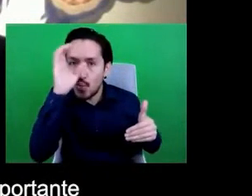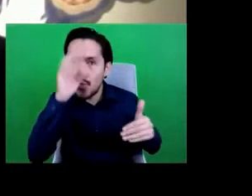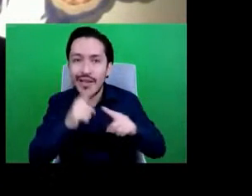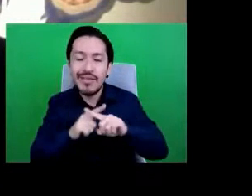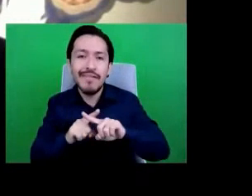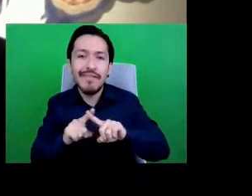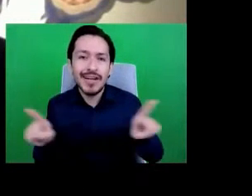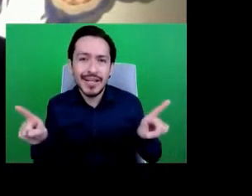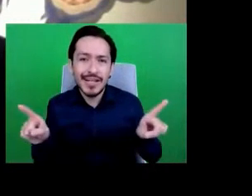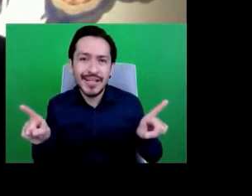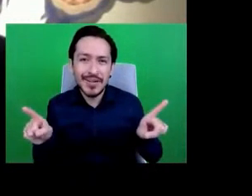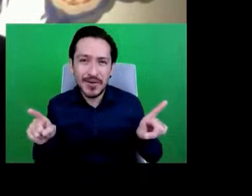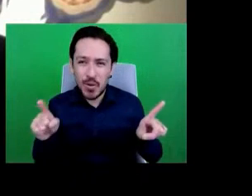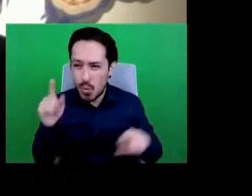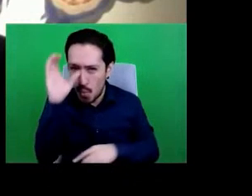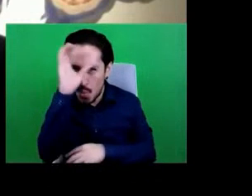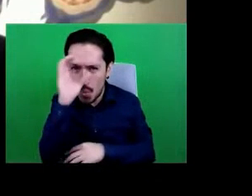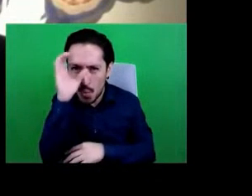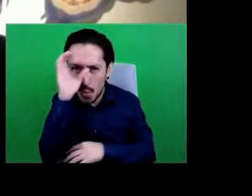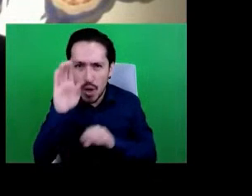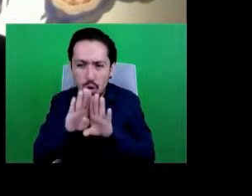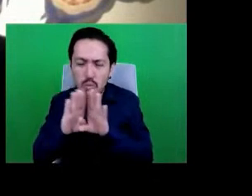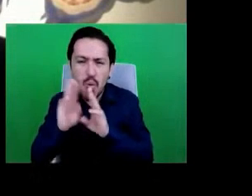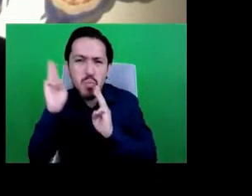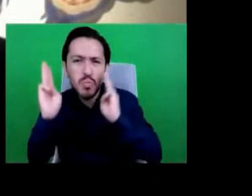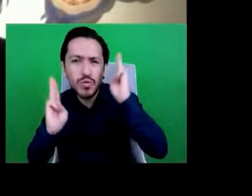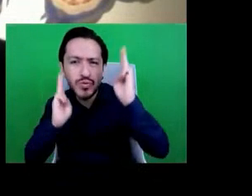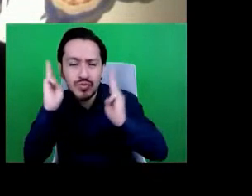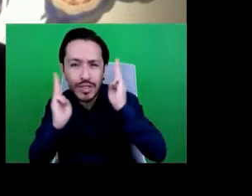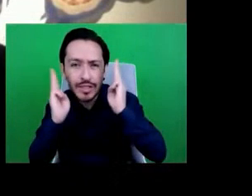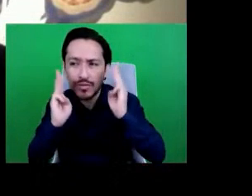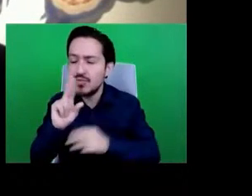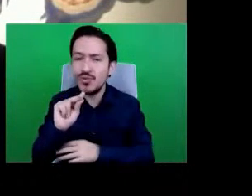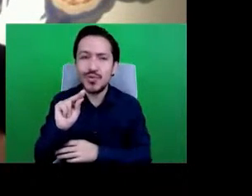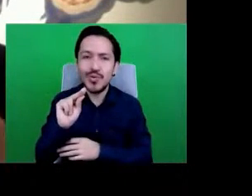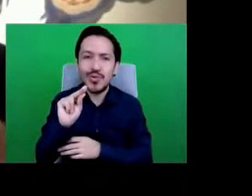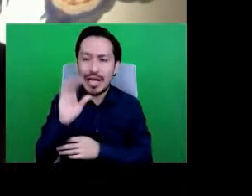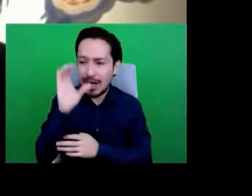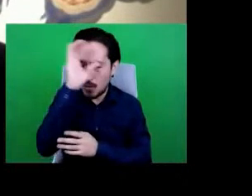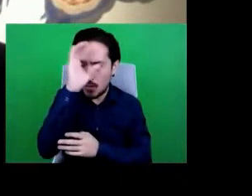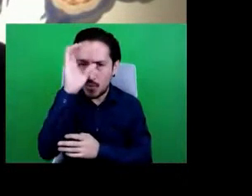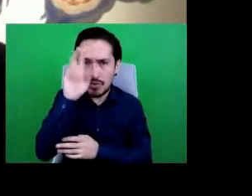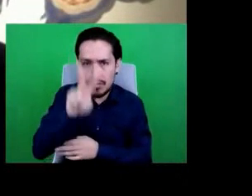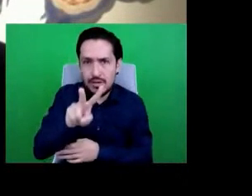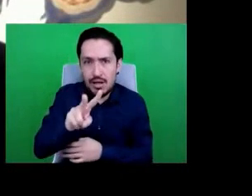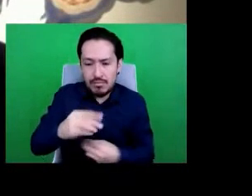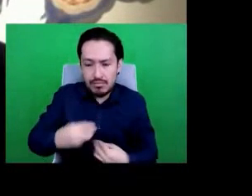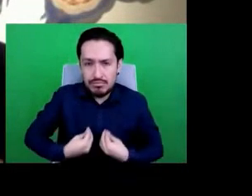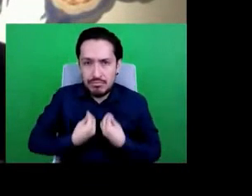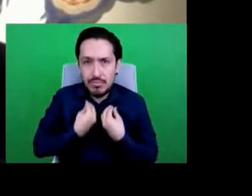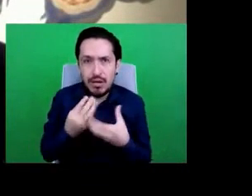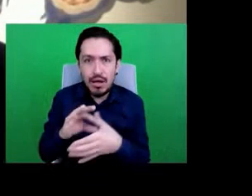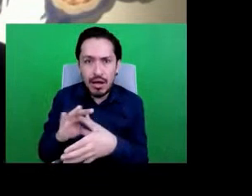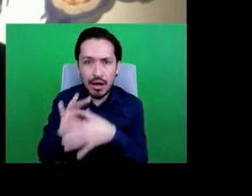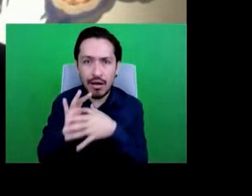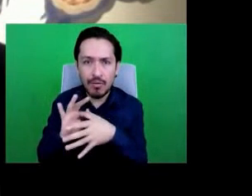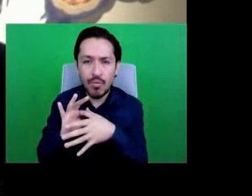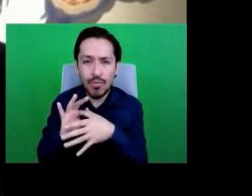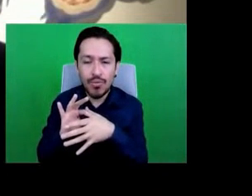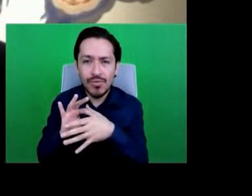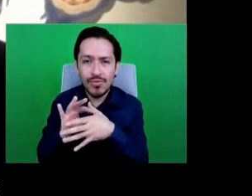es un patrimonio, no es un museo, la cultura es algo viviente. Y además es algo